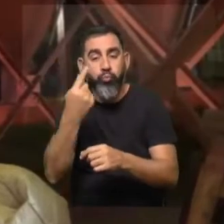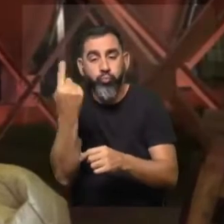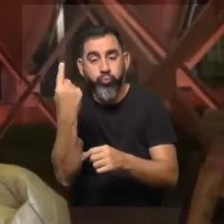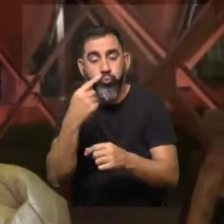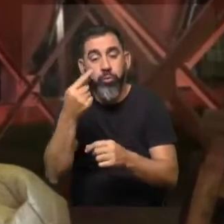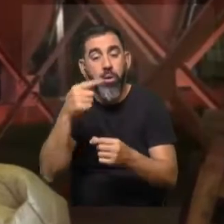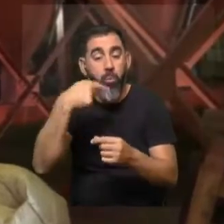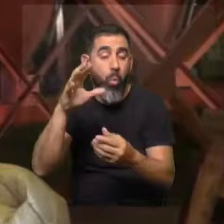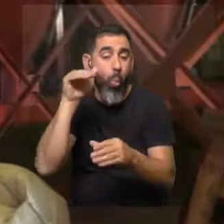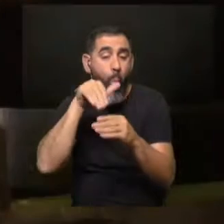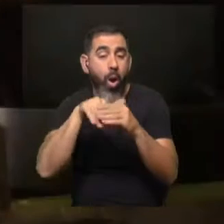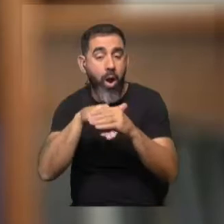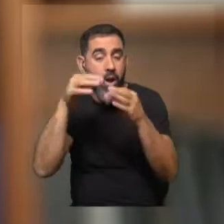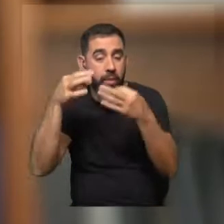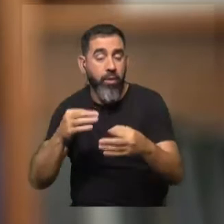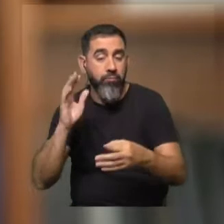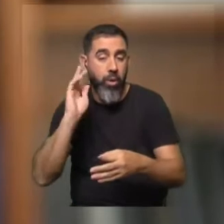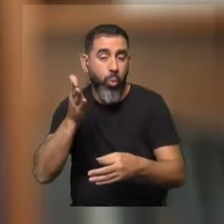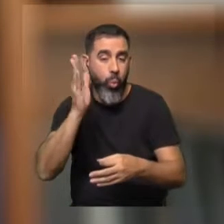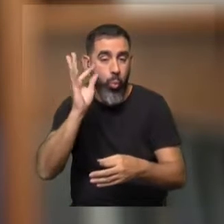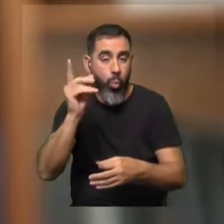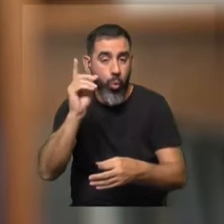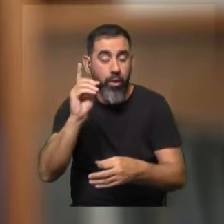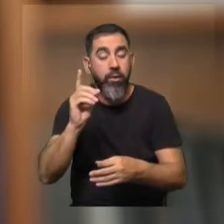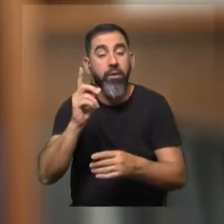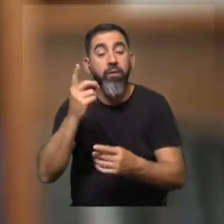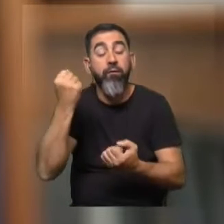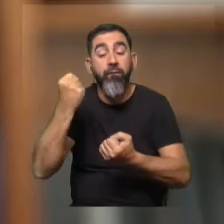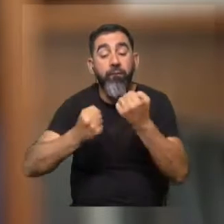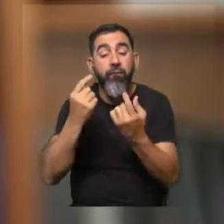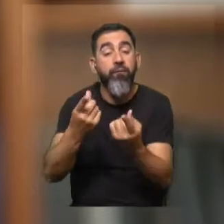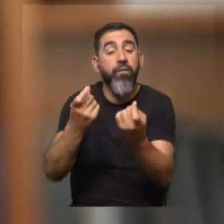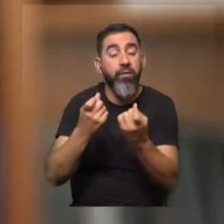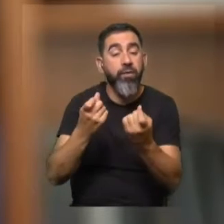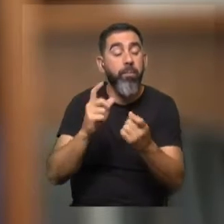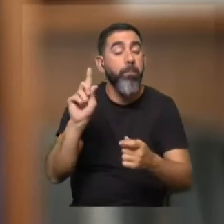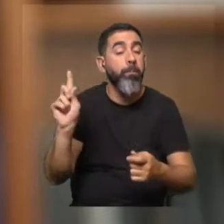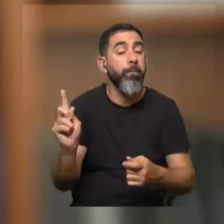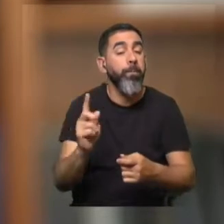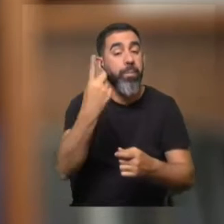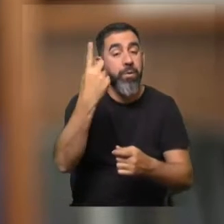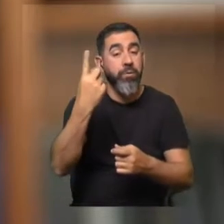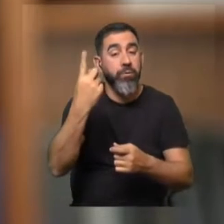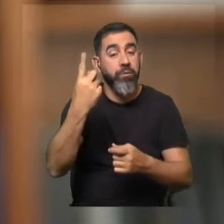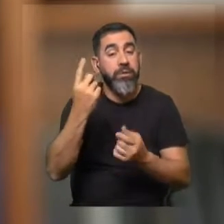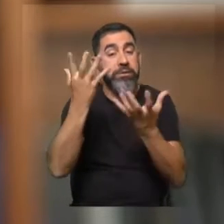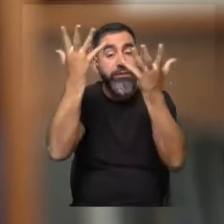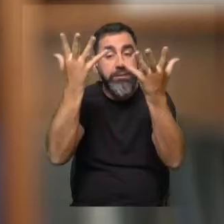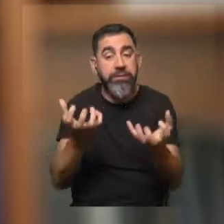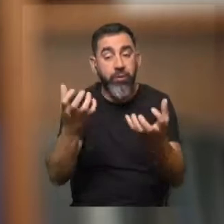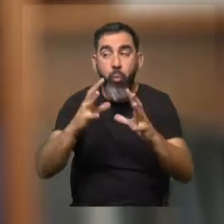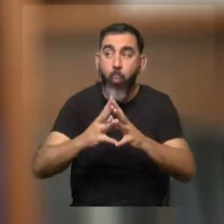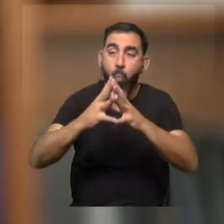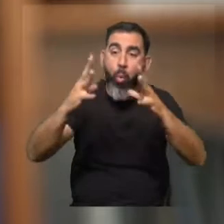envasa para asegurar su vida útil. Lo que necesitaría una fábrica de pectina es principalmente un gran secador para